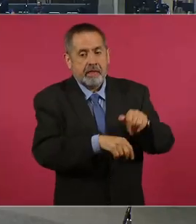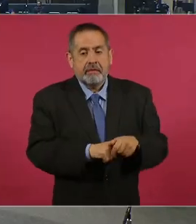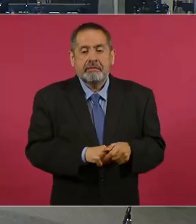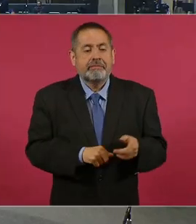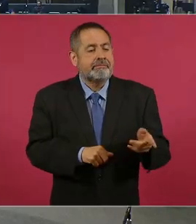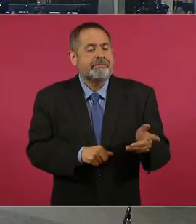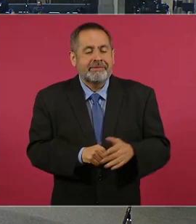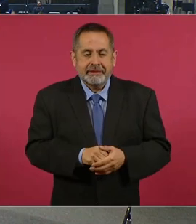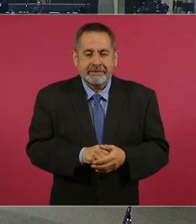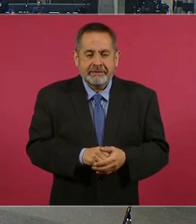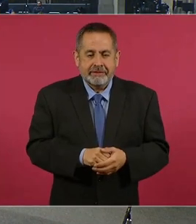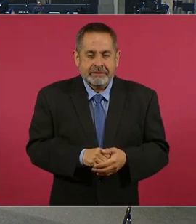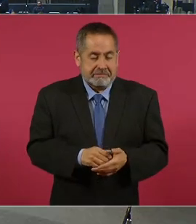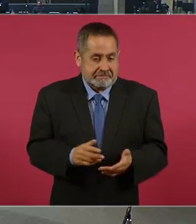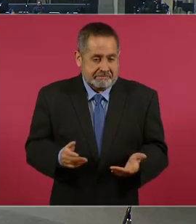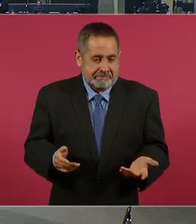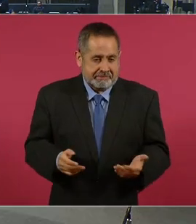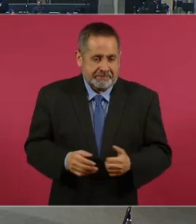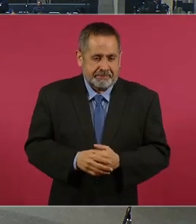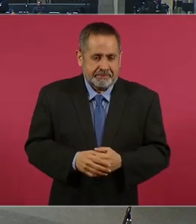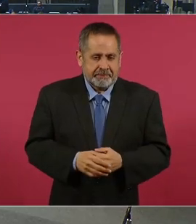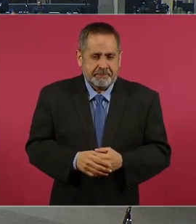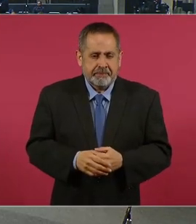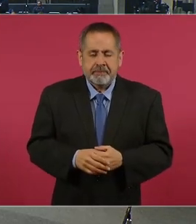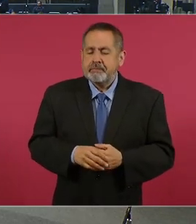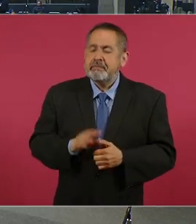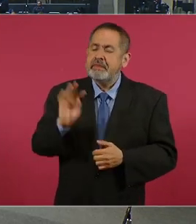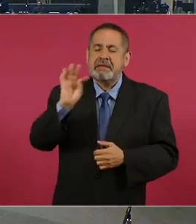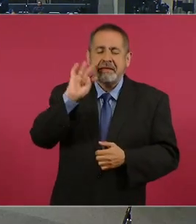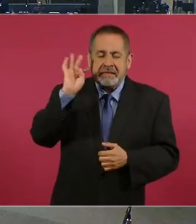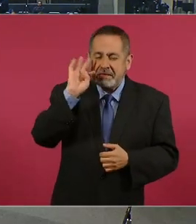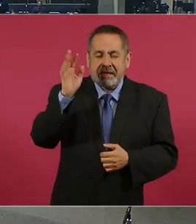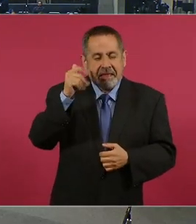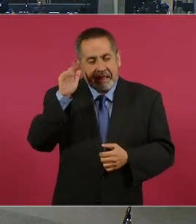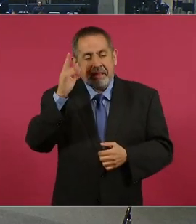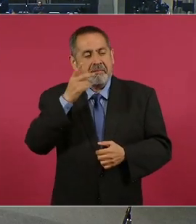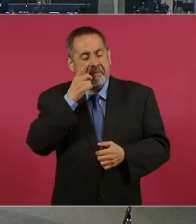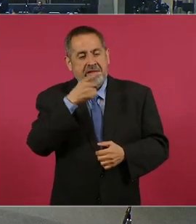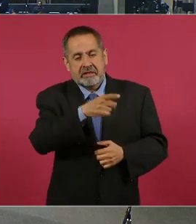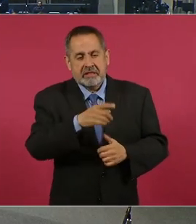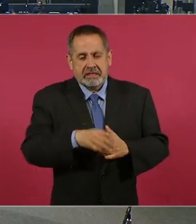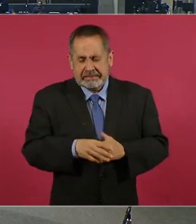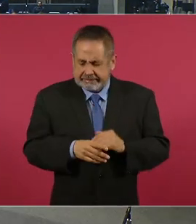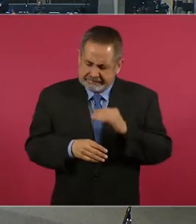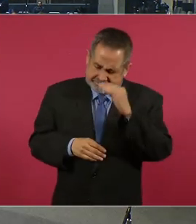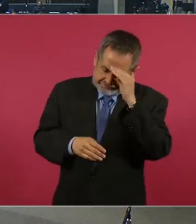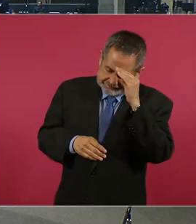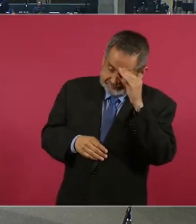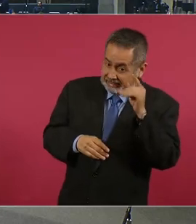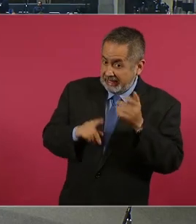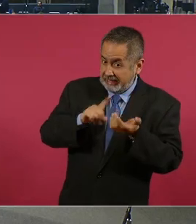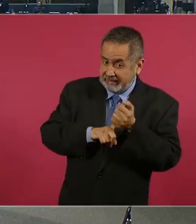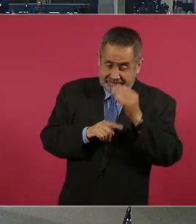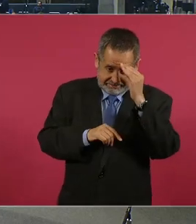Claro que él me pudo haber dicho, y a lo mejor hasta lo estaba pensando,